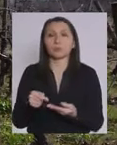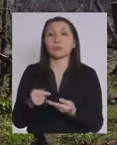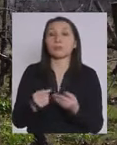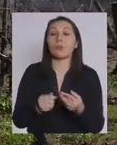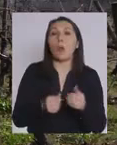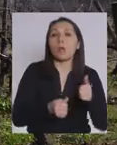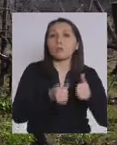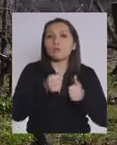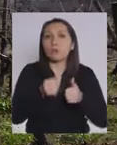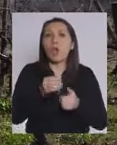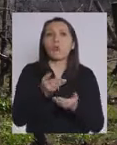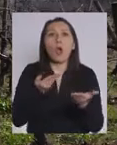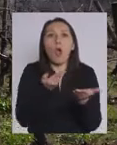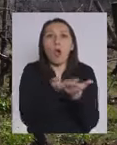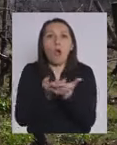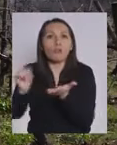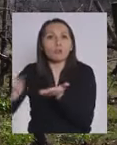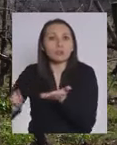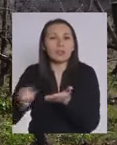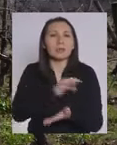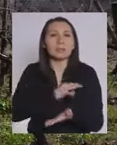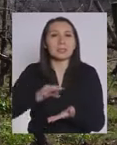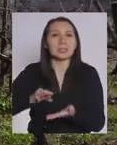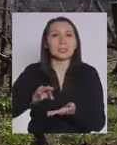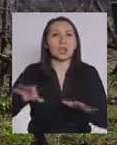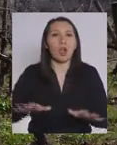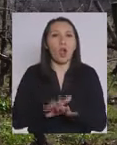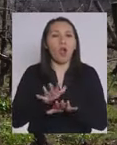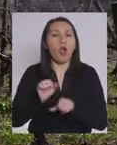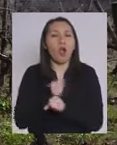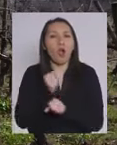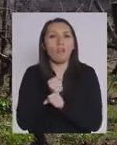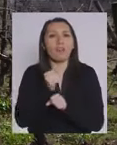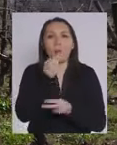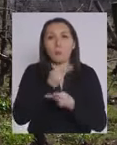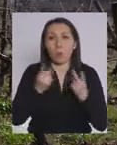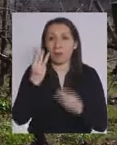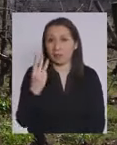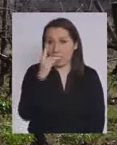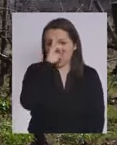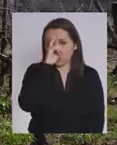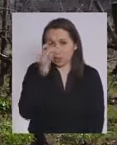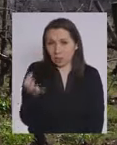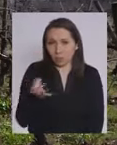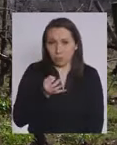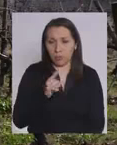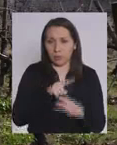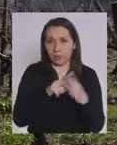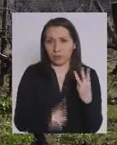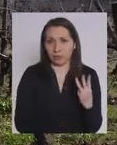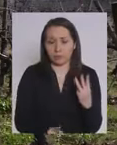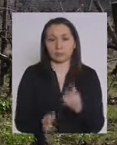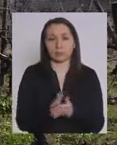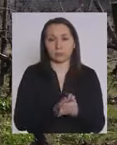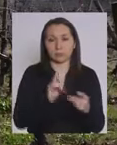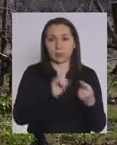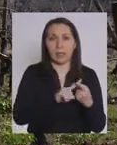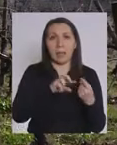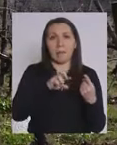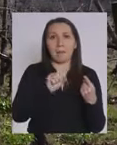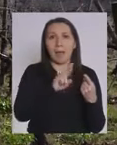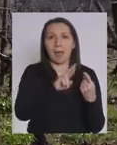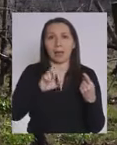en el ministerio de obras públicas por estos tres hospitales que usted acaba de mencionar es decir por el hospital de